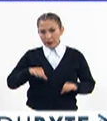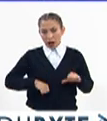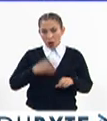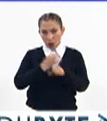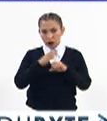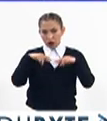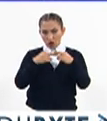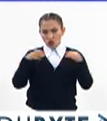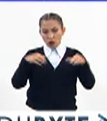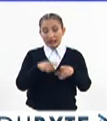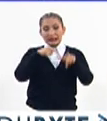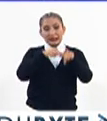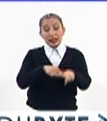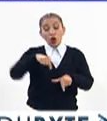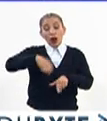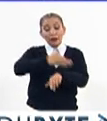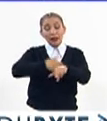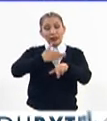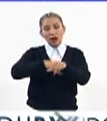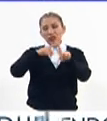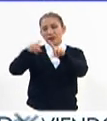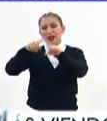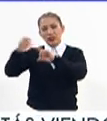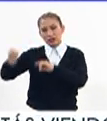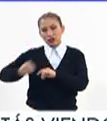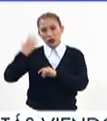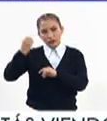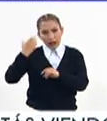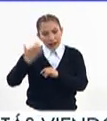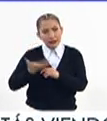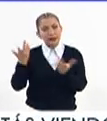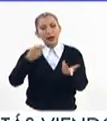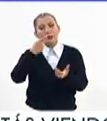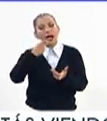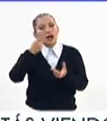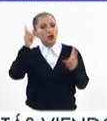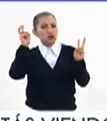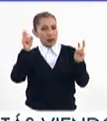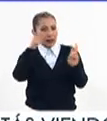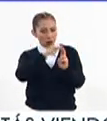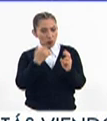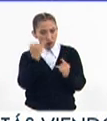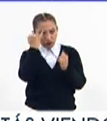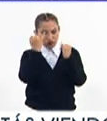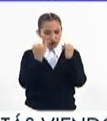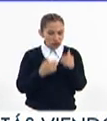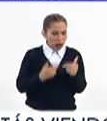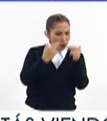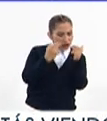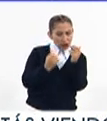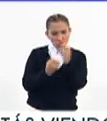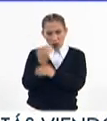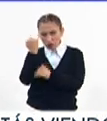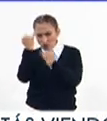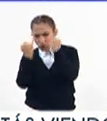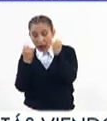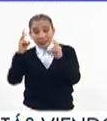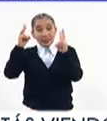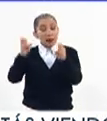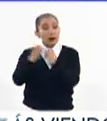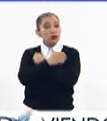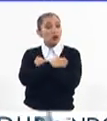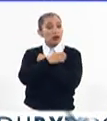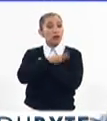este cuarto encuentro continuaron esta tarde con una serie de conferencias que abordaron, además del emprendedurismo y la innovación, el tema